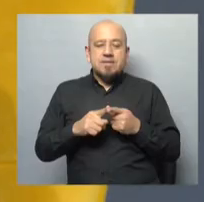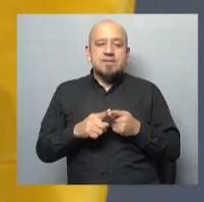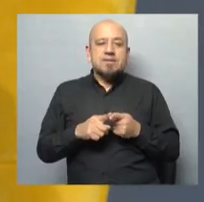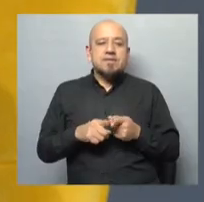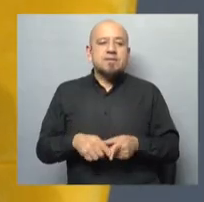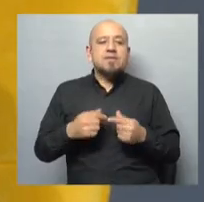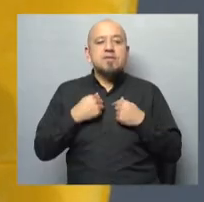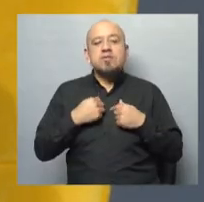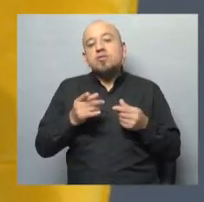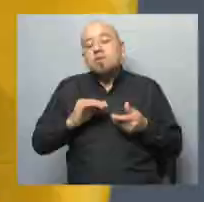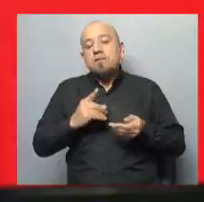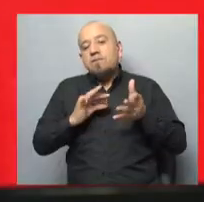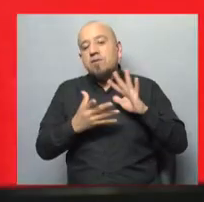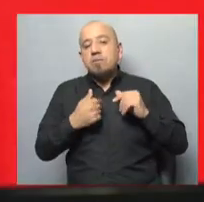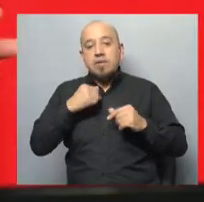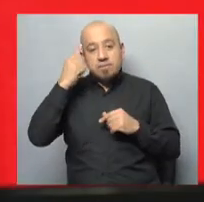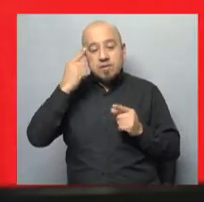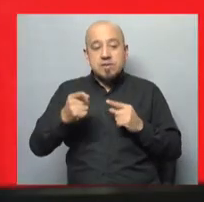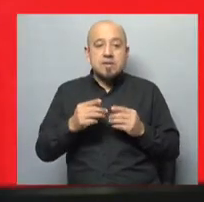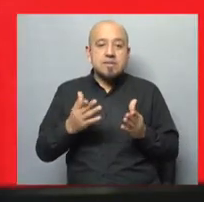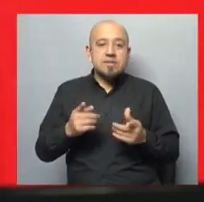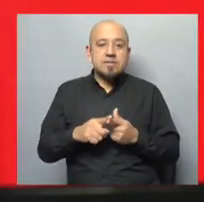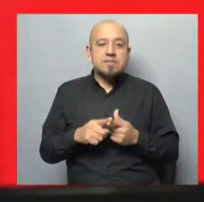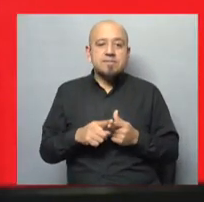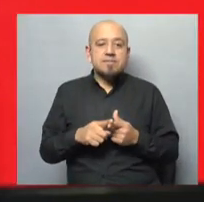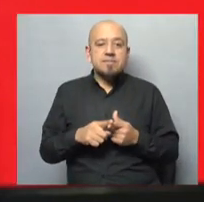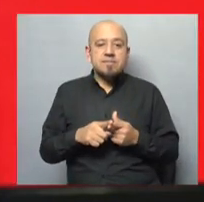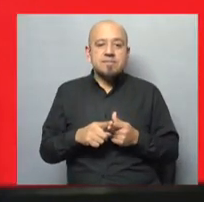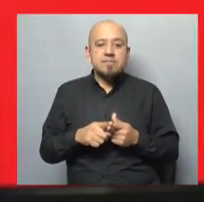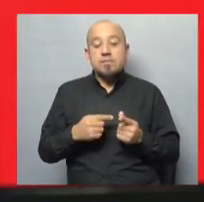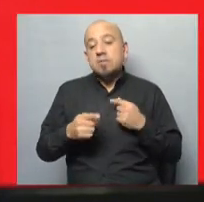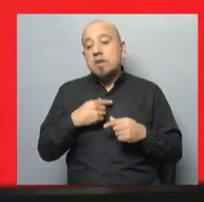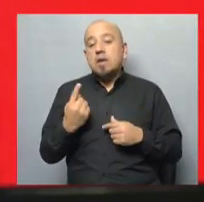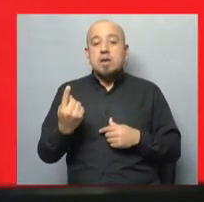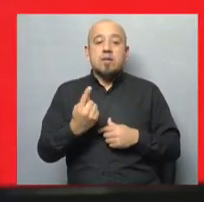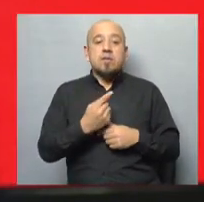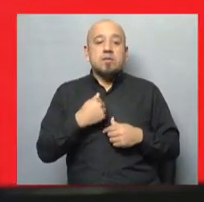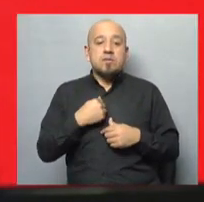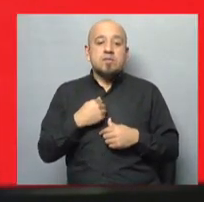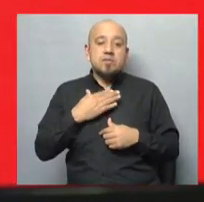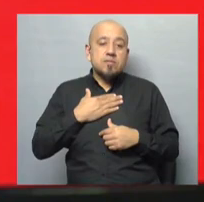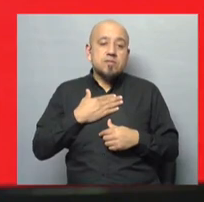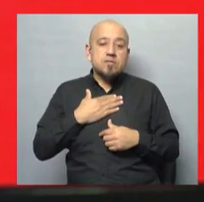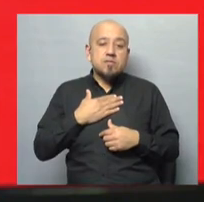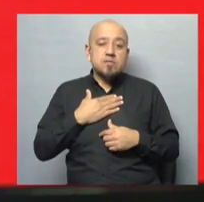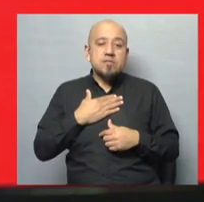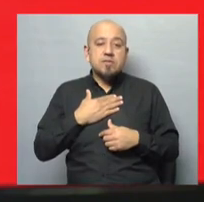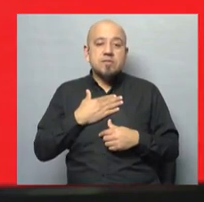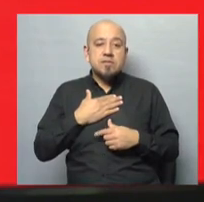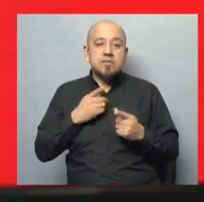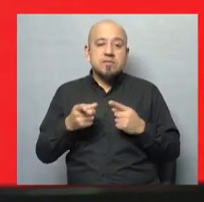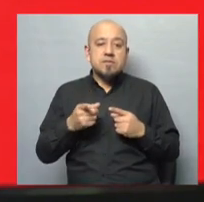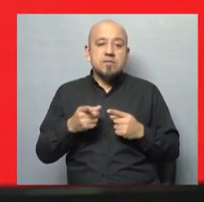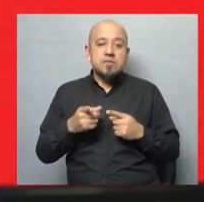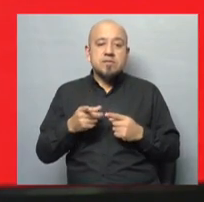forma de entenderlo y son formas de este bien tiene que ver con una vez también no yo siempre trato de que siempre